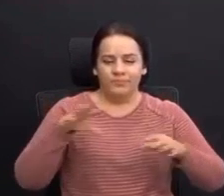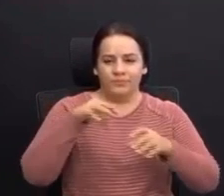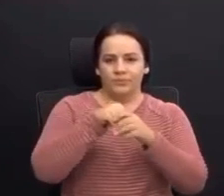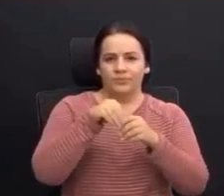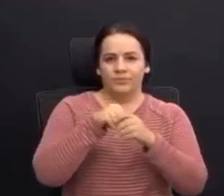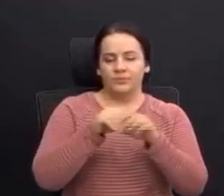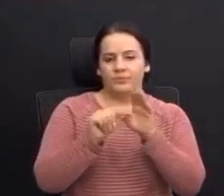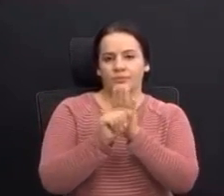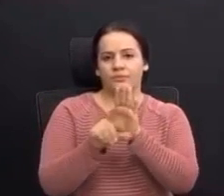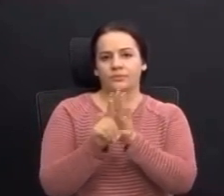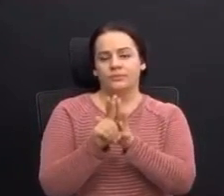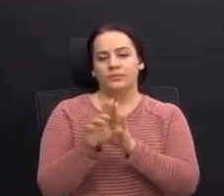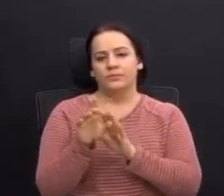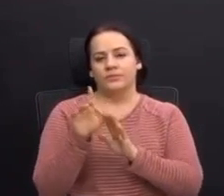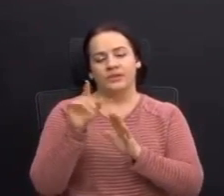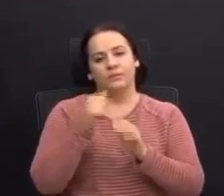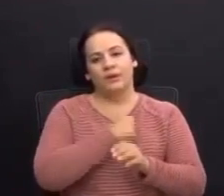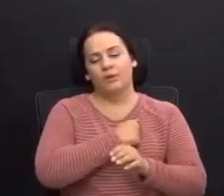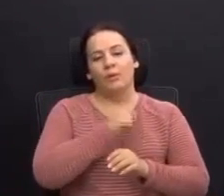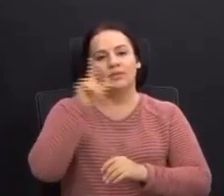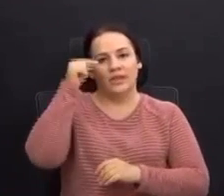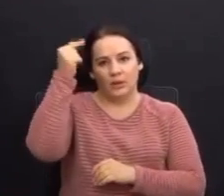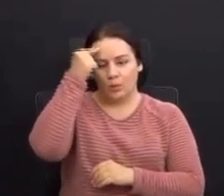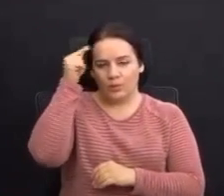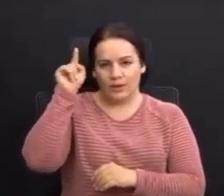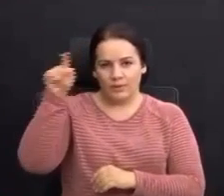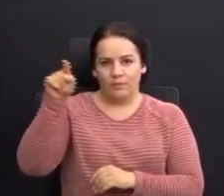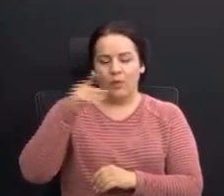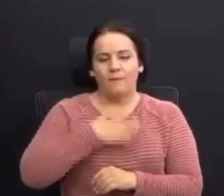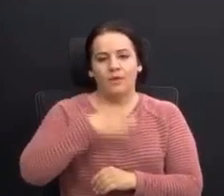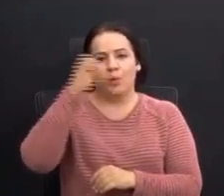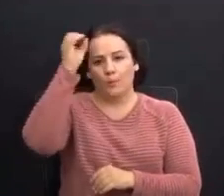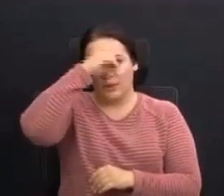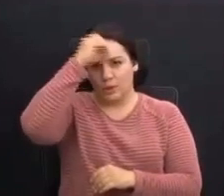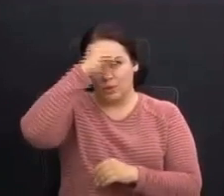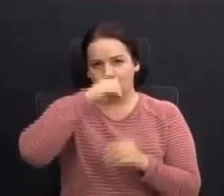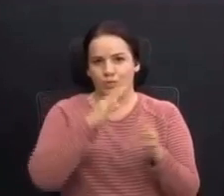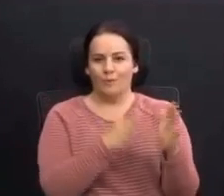Ejecutivo, en mi opinión, son planeadas.